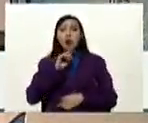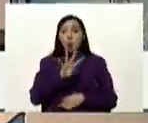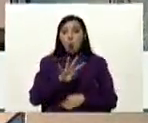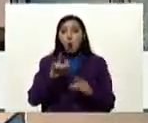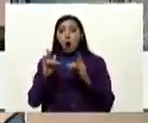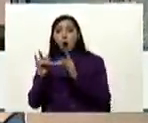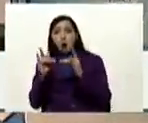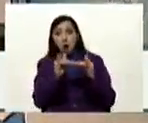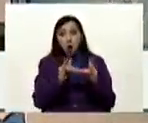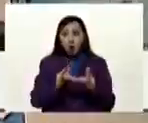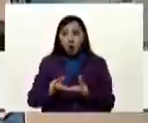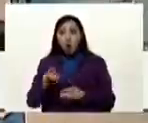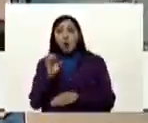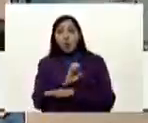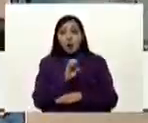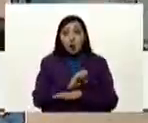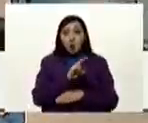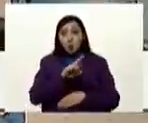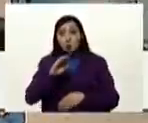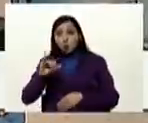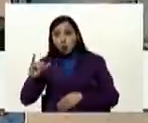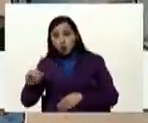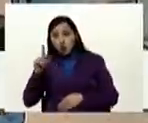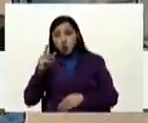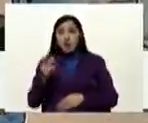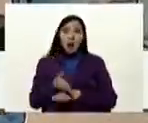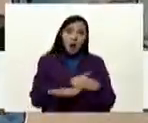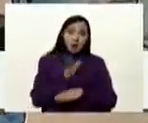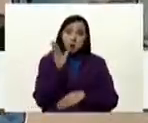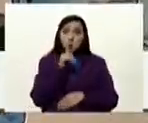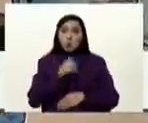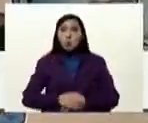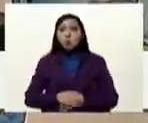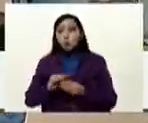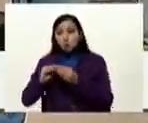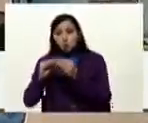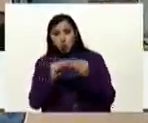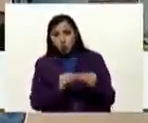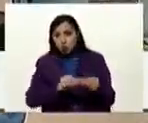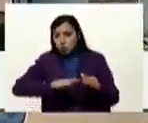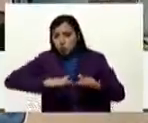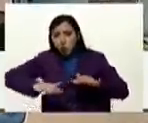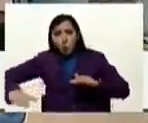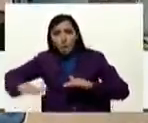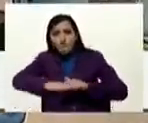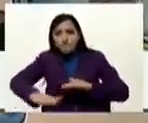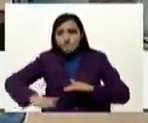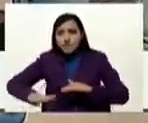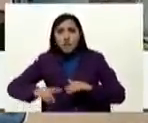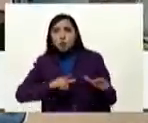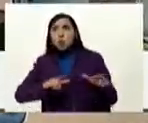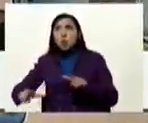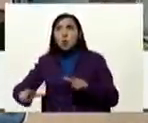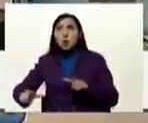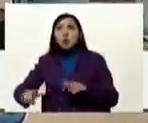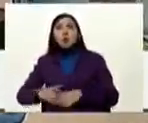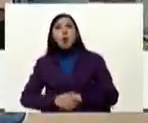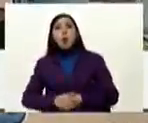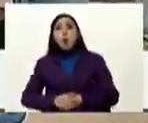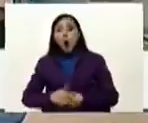UCI que no existían en nuestro estado. La rehabilitación de los pisos, ya tenemos rehabilitado el piso